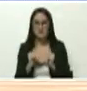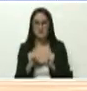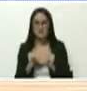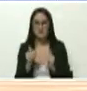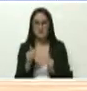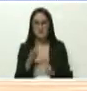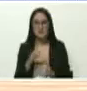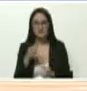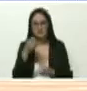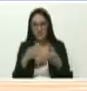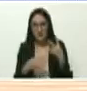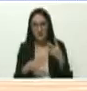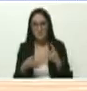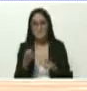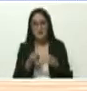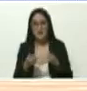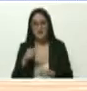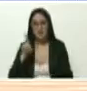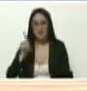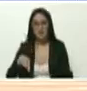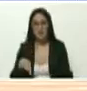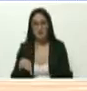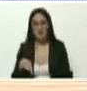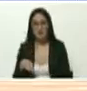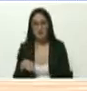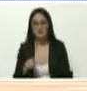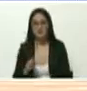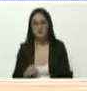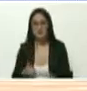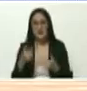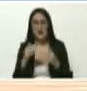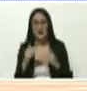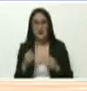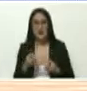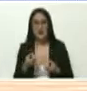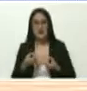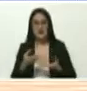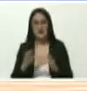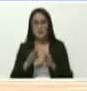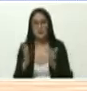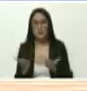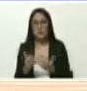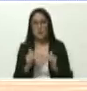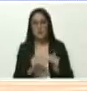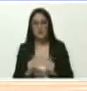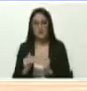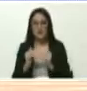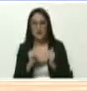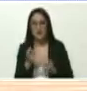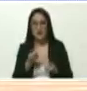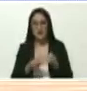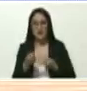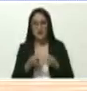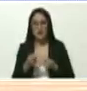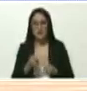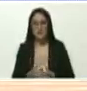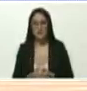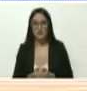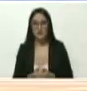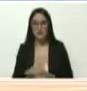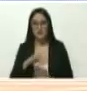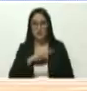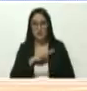en suministro como en precios, y que es la máxima garantía que tiene el mundo de su estabilidad económica. nuestra